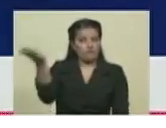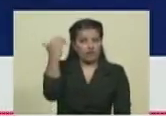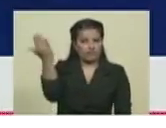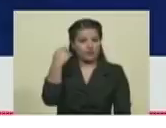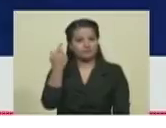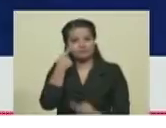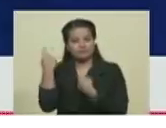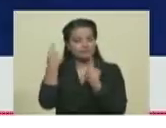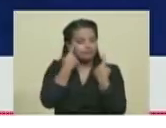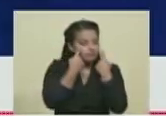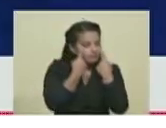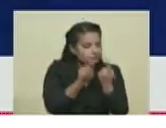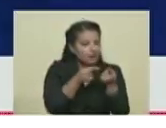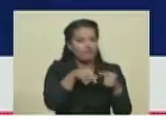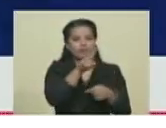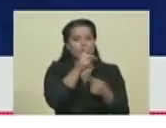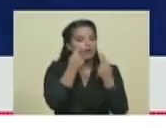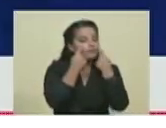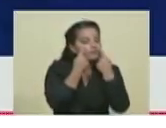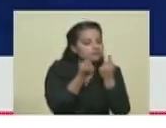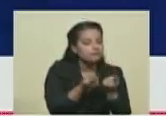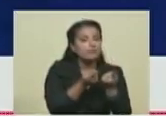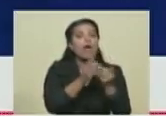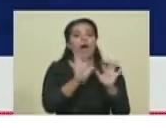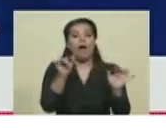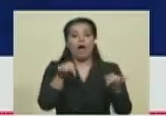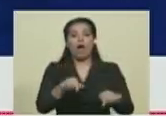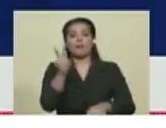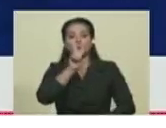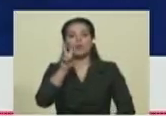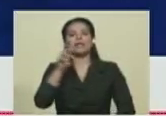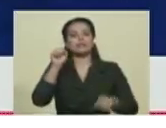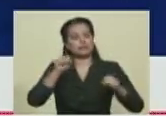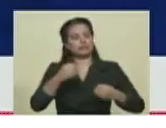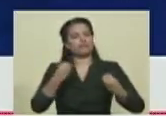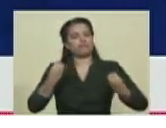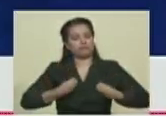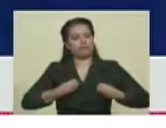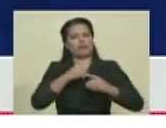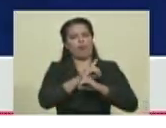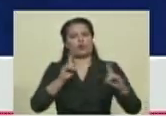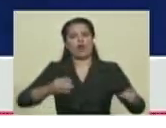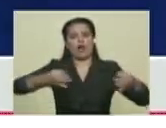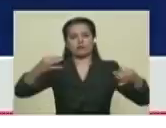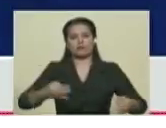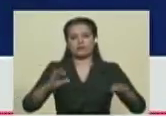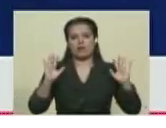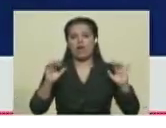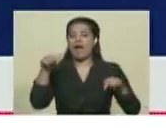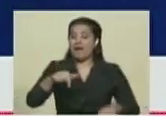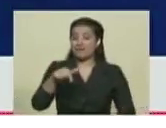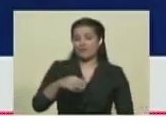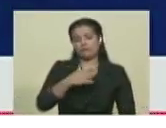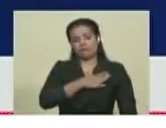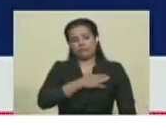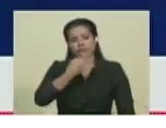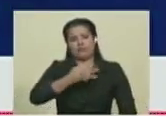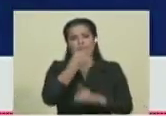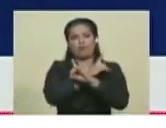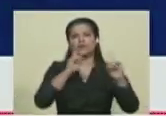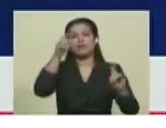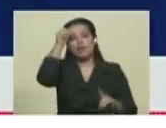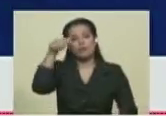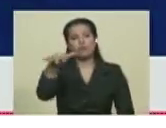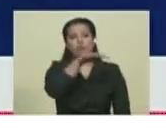es que se vive en democracia, cómo es que se expresa de forma democrática el